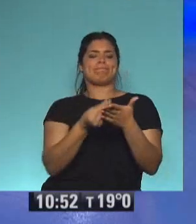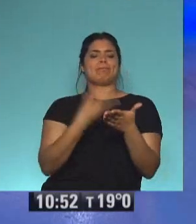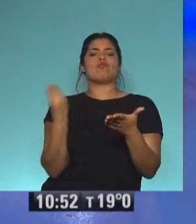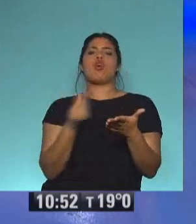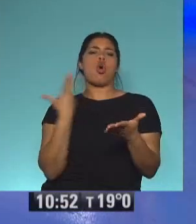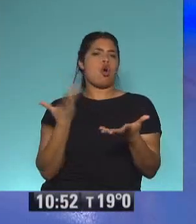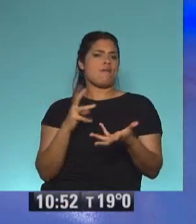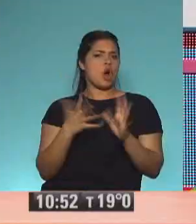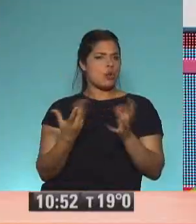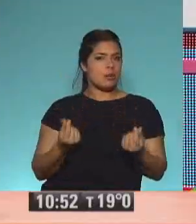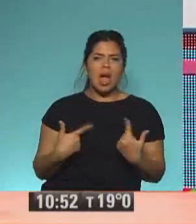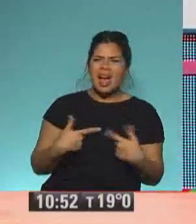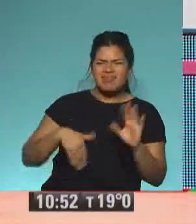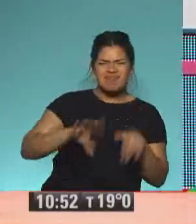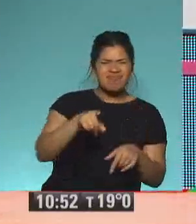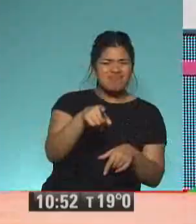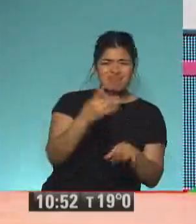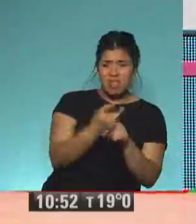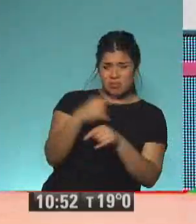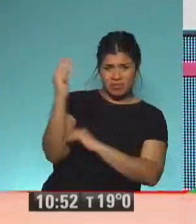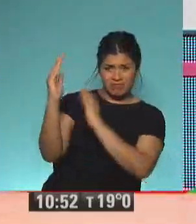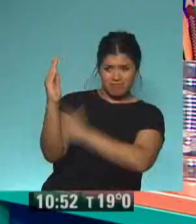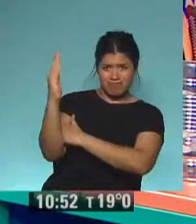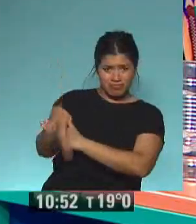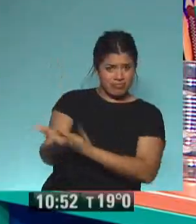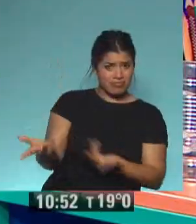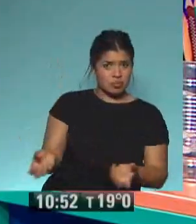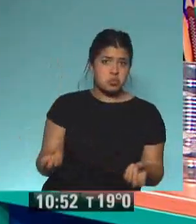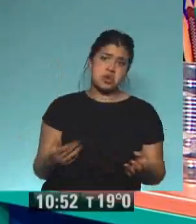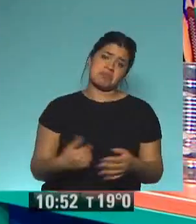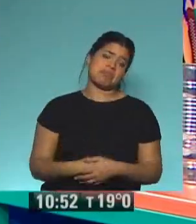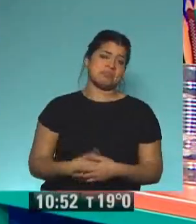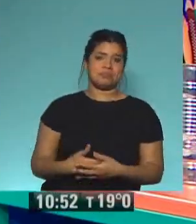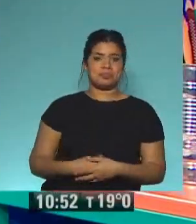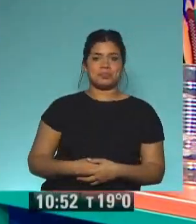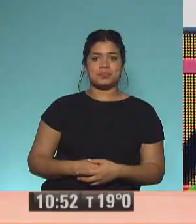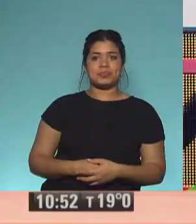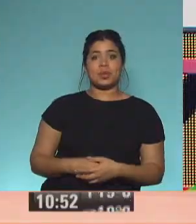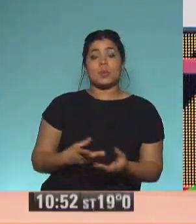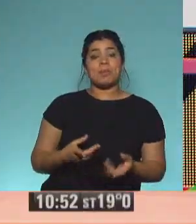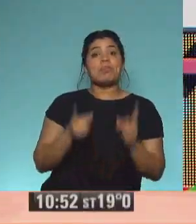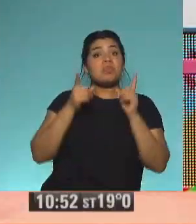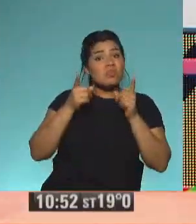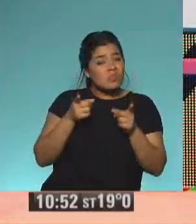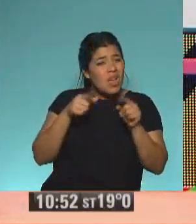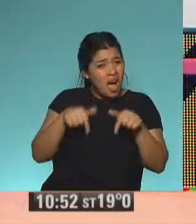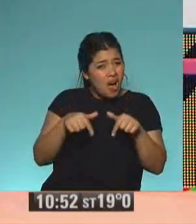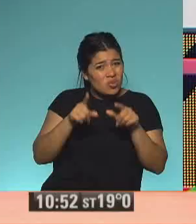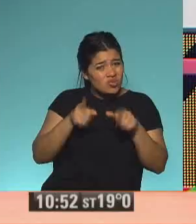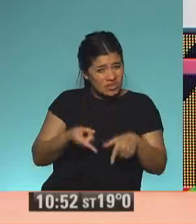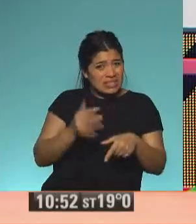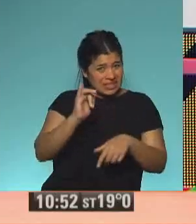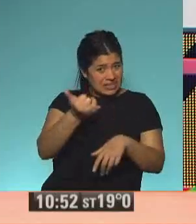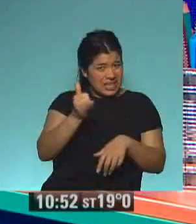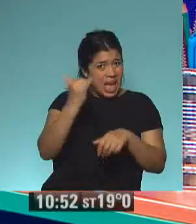Pero ¿sabes que luego se inventó el paracaídas? Carvalhiente de roble. Se inventó el paracaídas, ¿no? No con esa forma